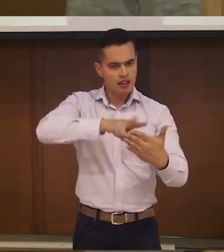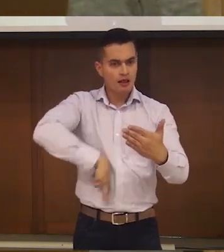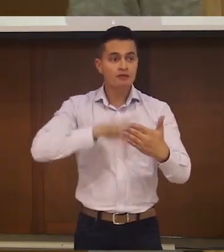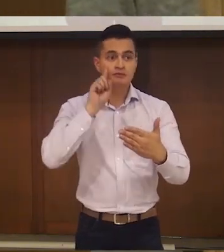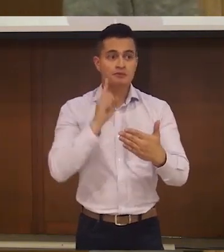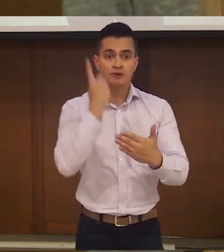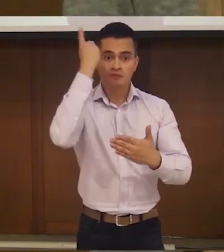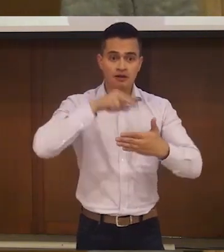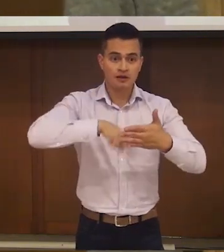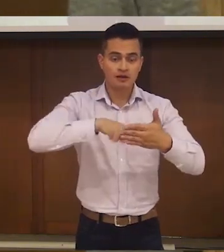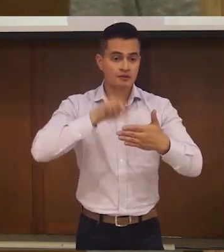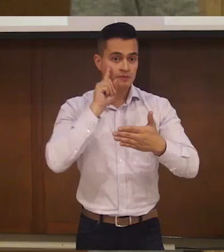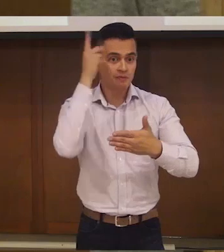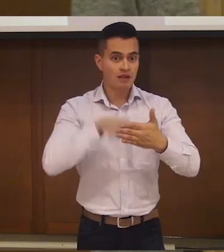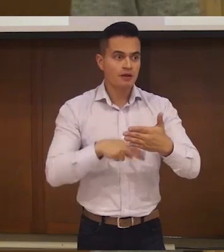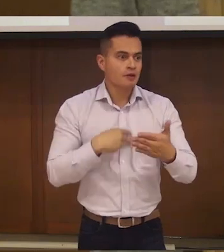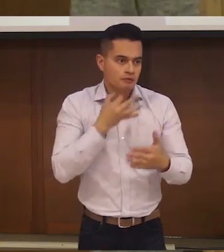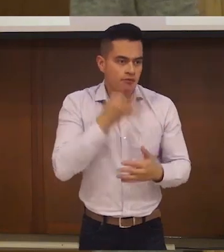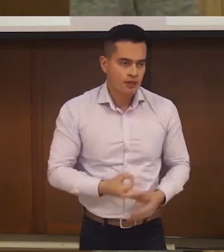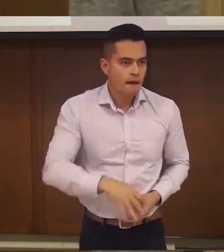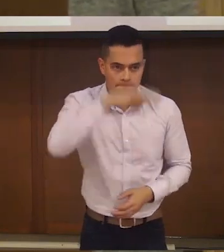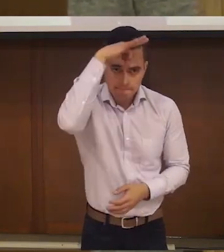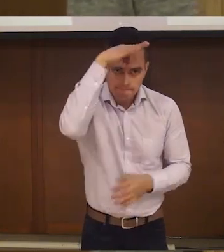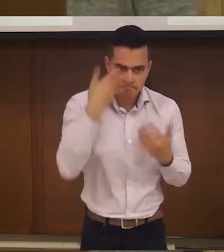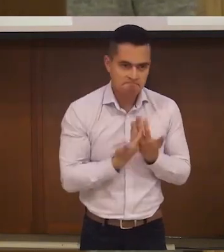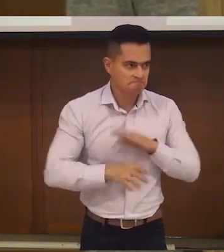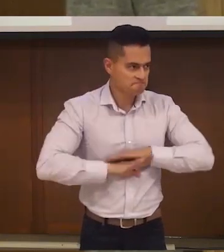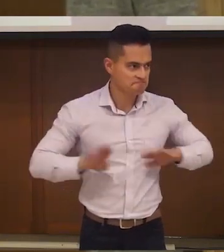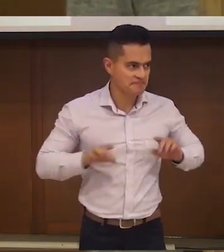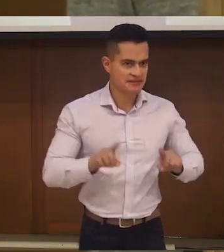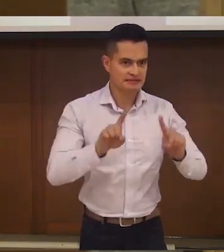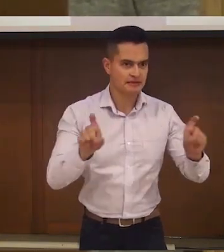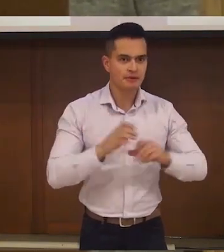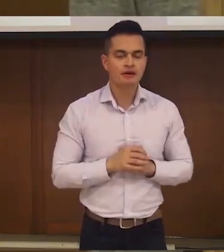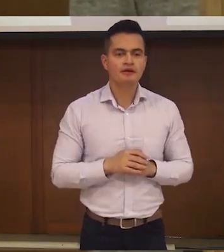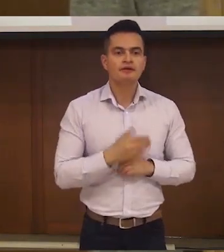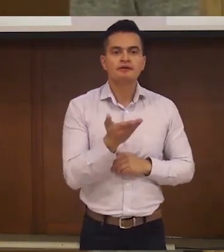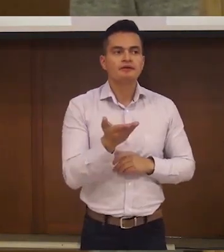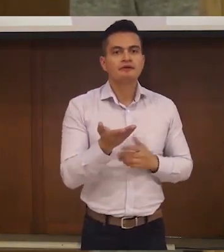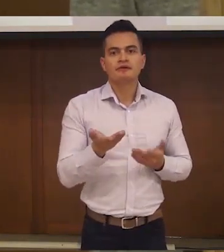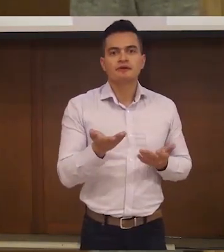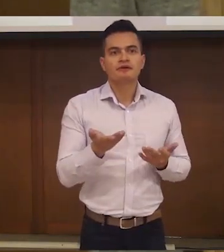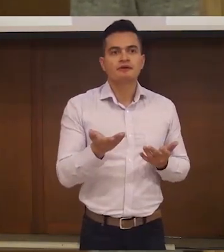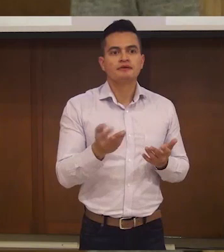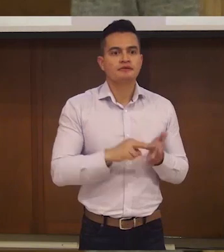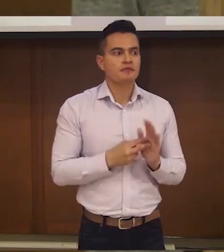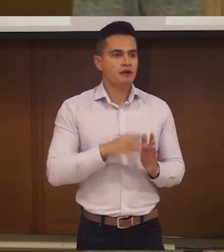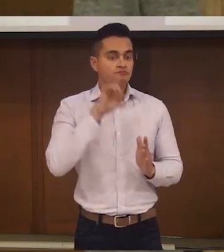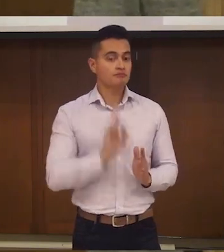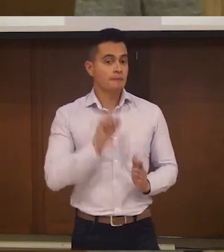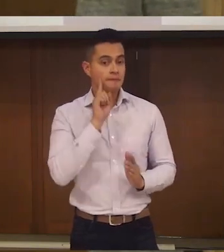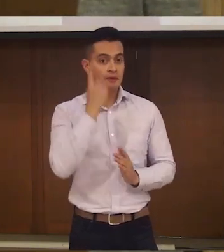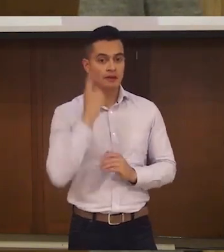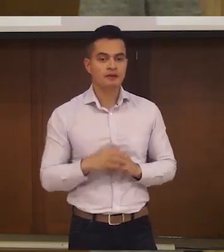algún momento que iba a leer, que desconocía absolutamente. Como desconocen,